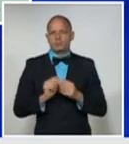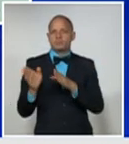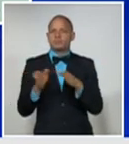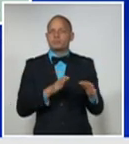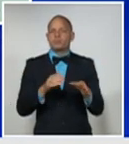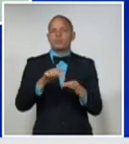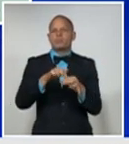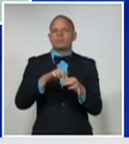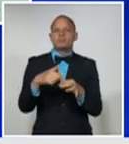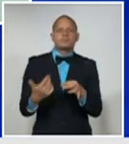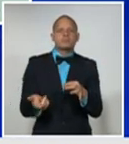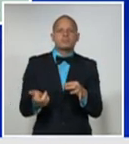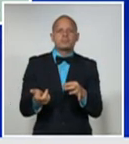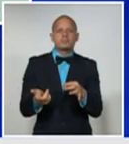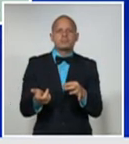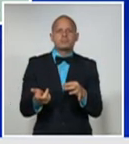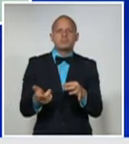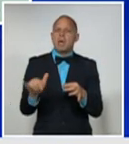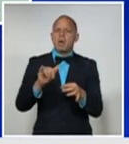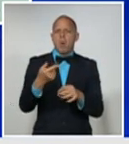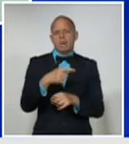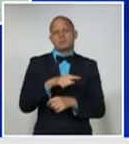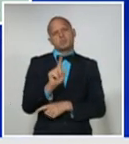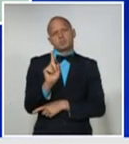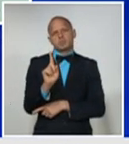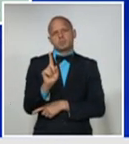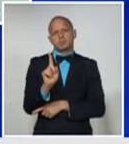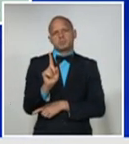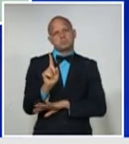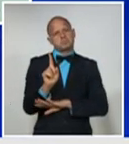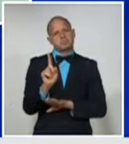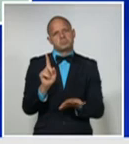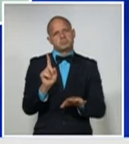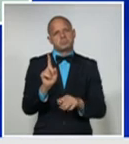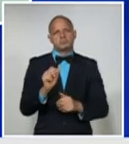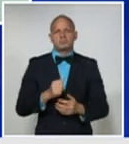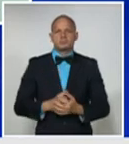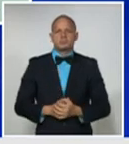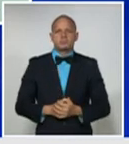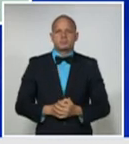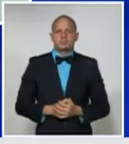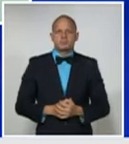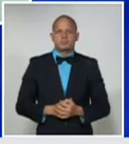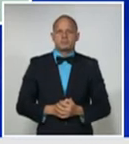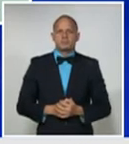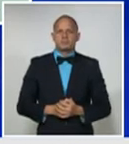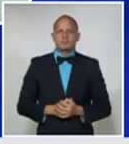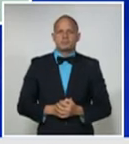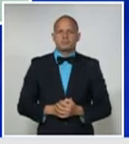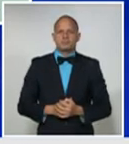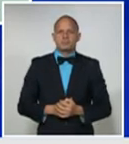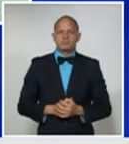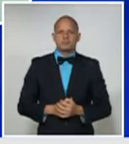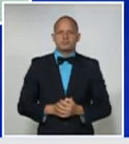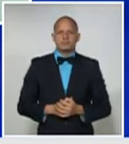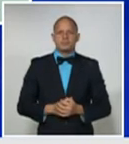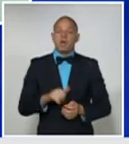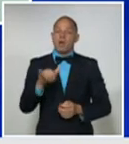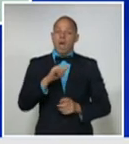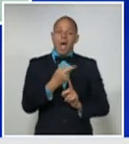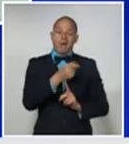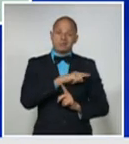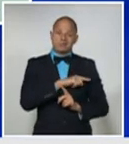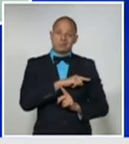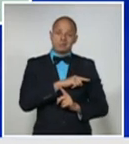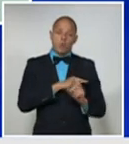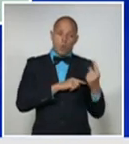Juventud, con un caso autóctono confirmado en el día de ayer, cifra similar a la o igual a